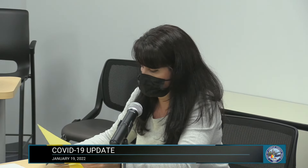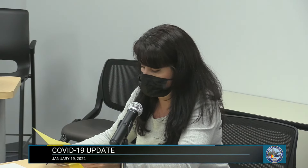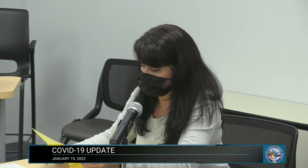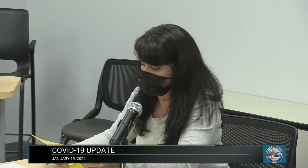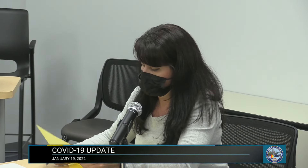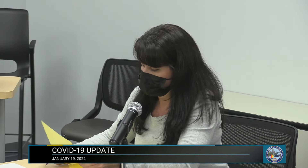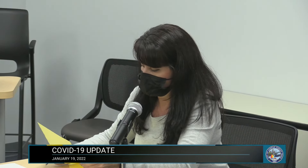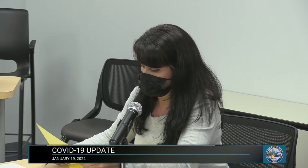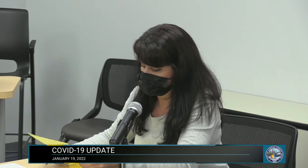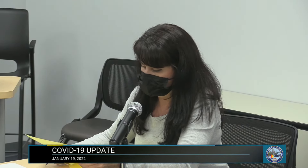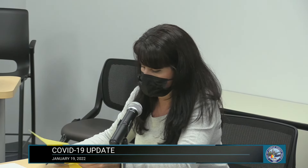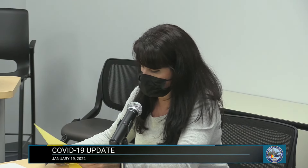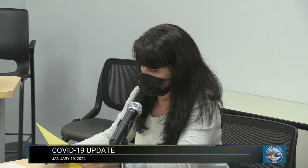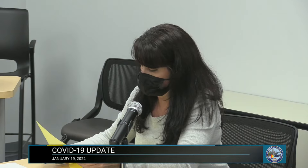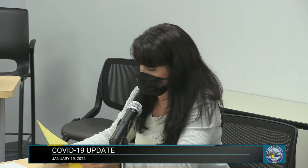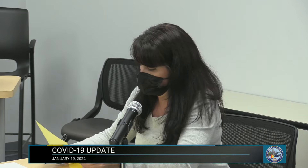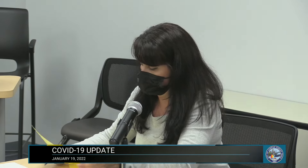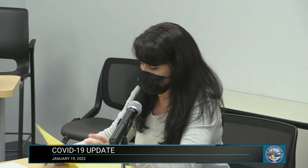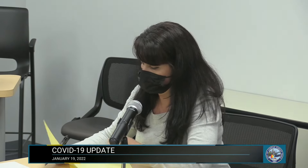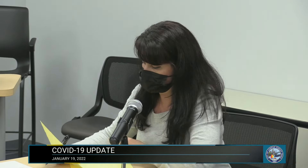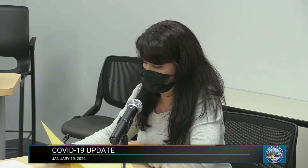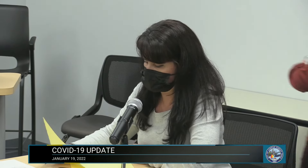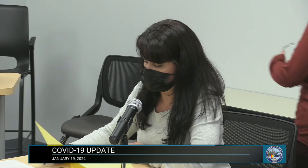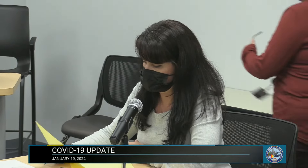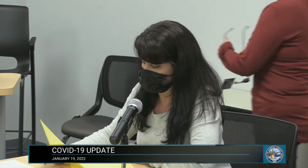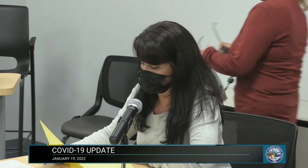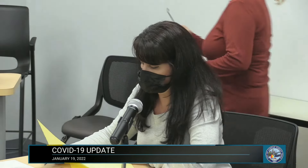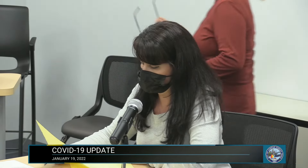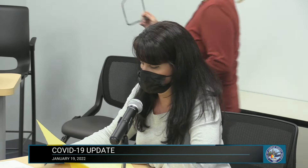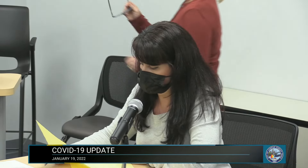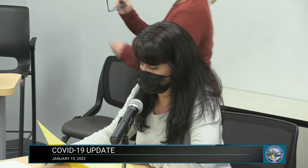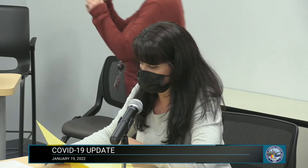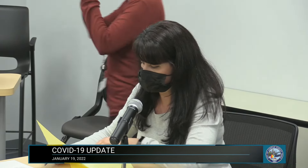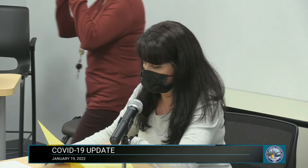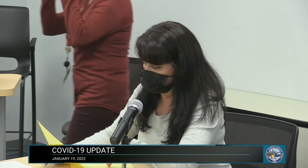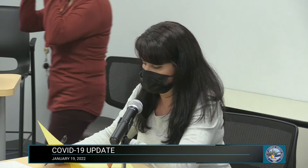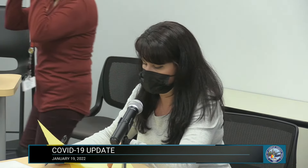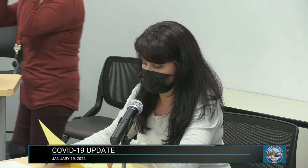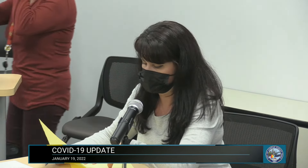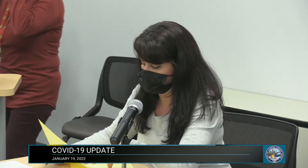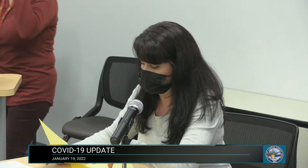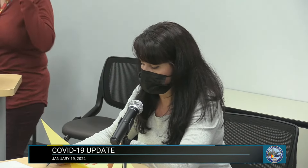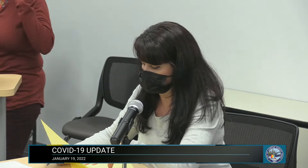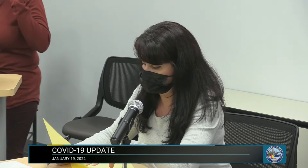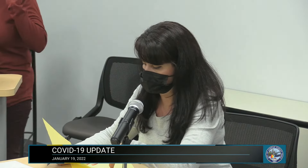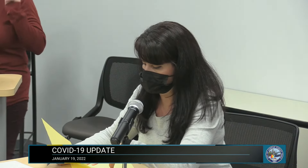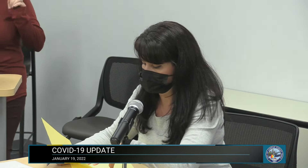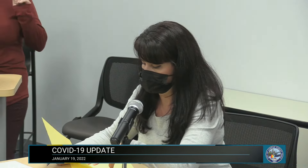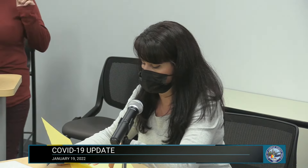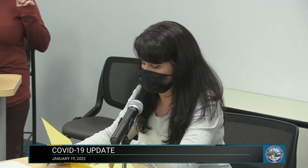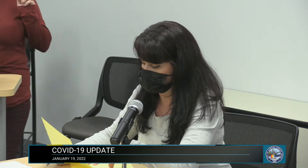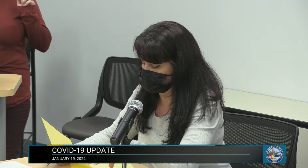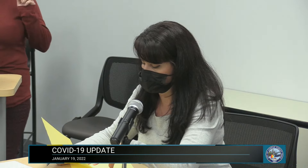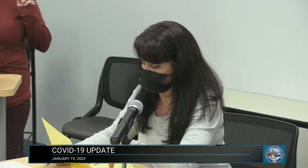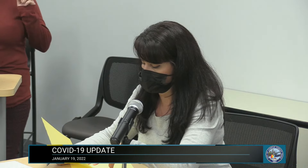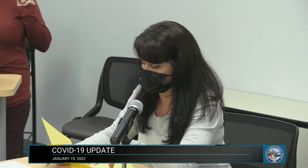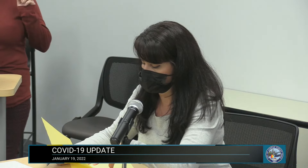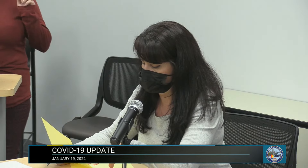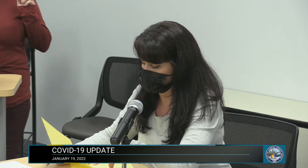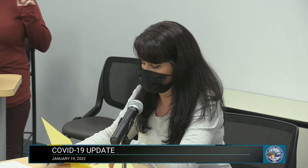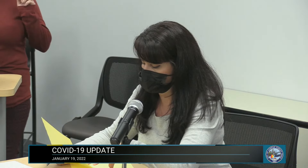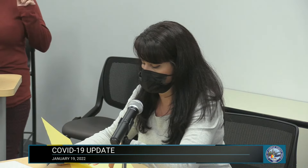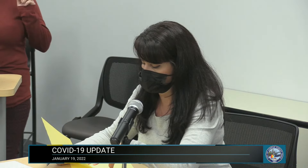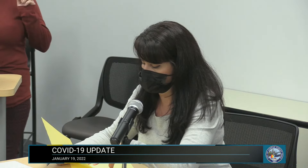personas tienen que pedirlos en línea. También el gobierno va a hacer disponibles cubrebocas N95 para las personas adultas.